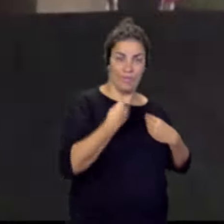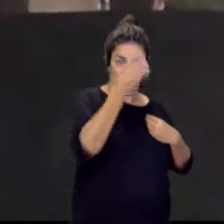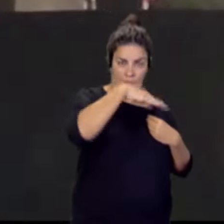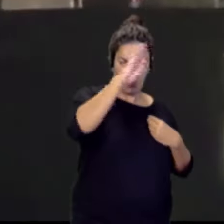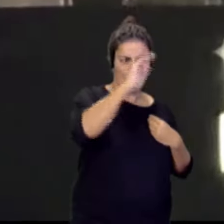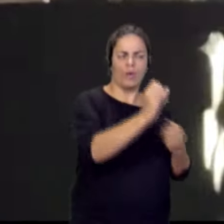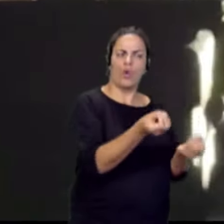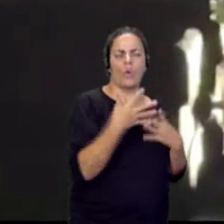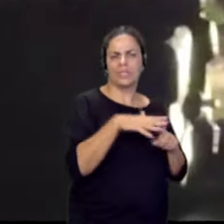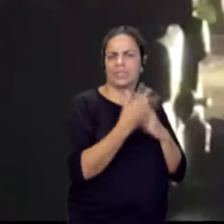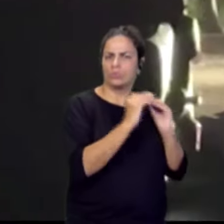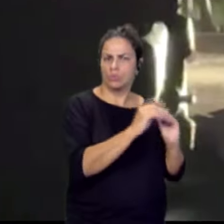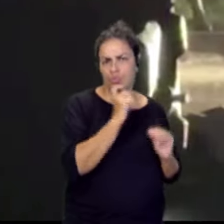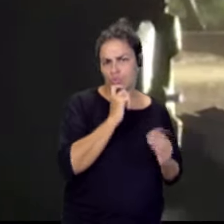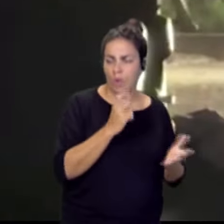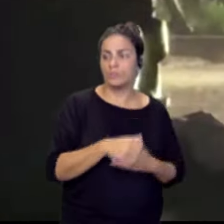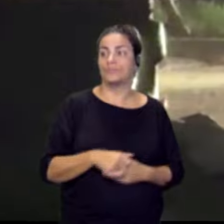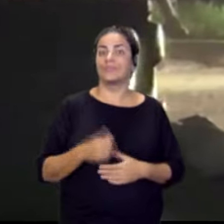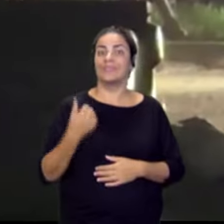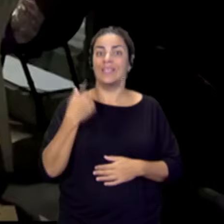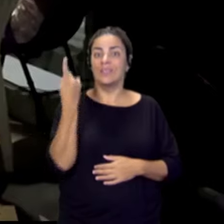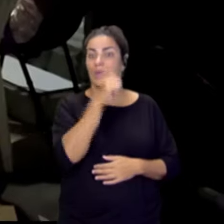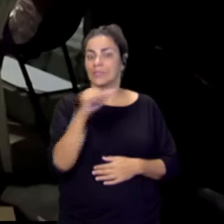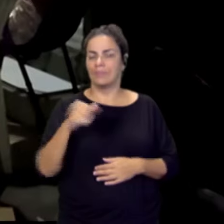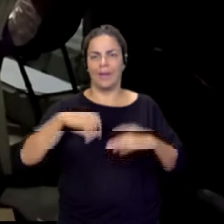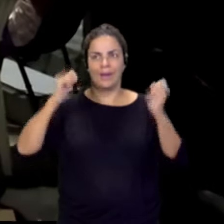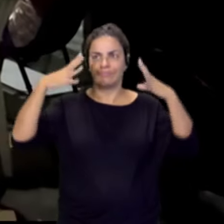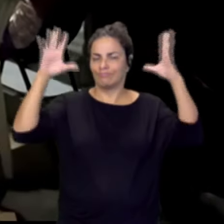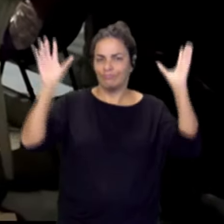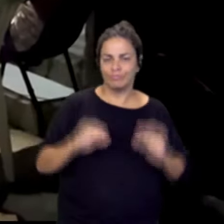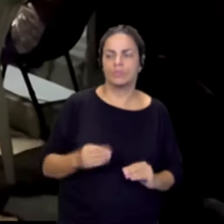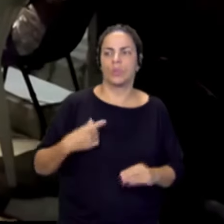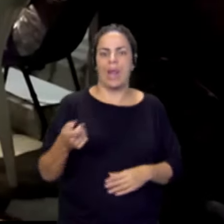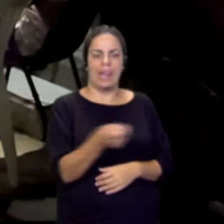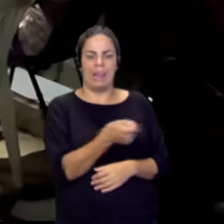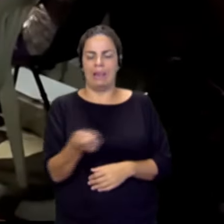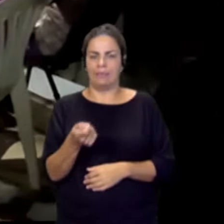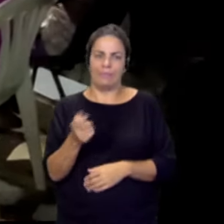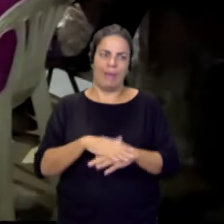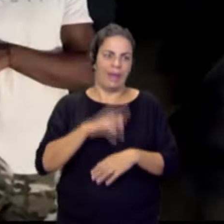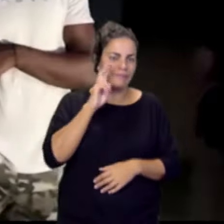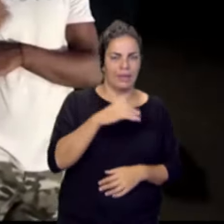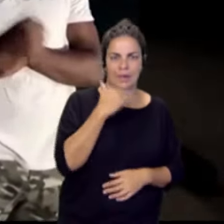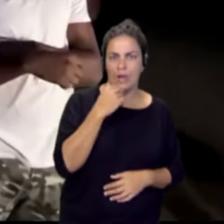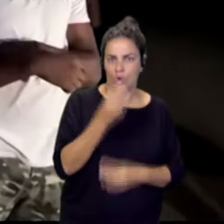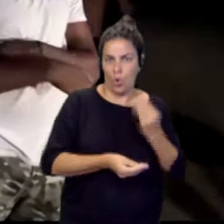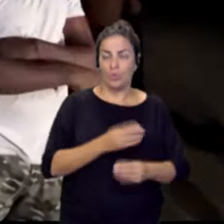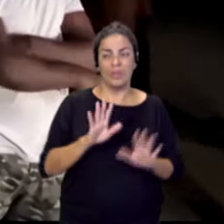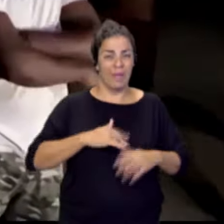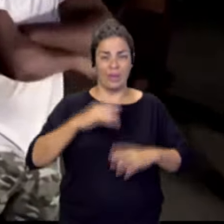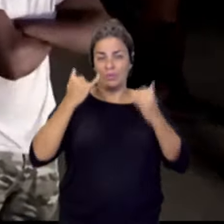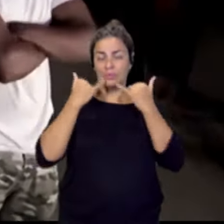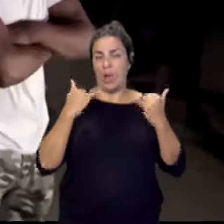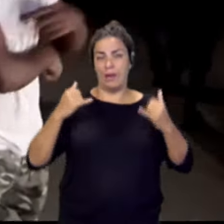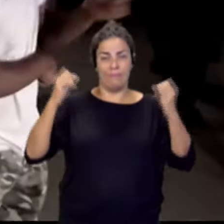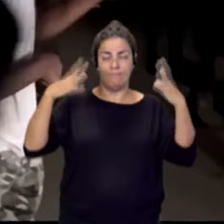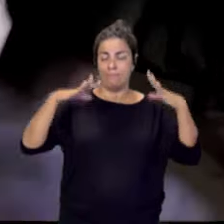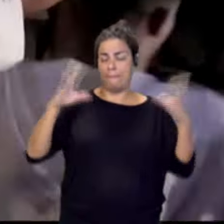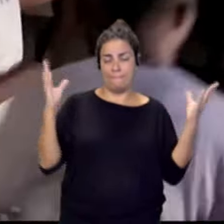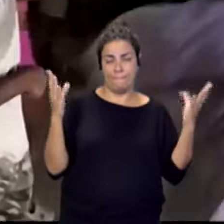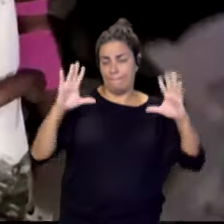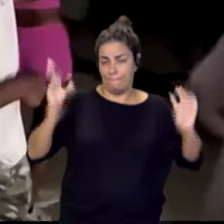Llevan casi una semana sin luz, se ayudan de linternas para al menos poder ver, pero el colapso del sistema energético ha cambiado la